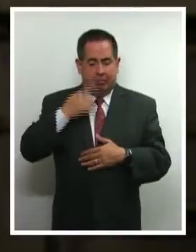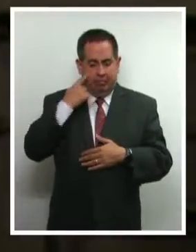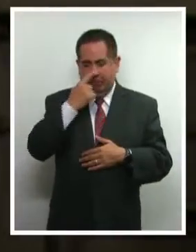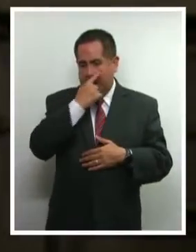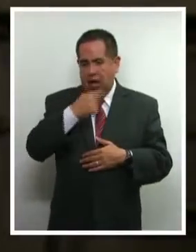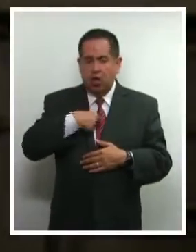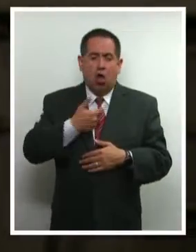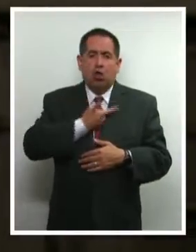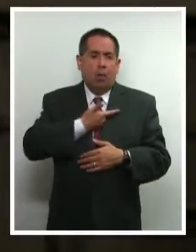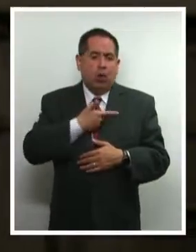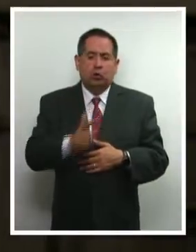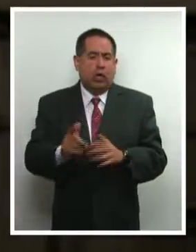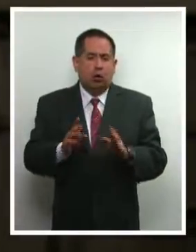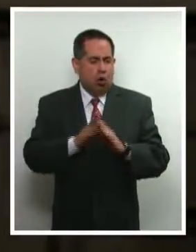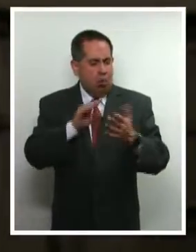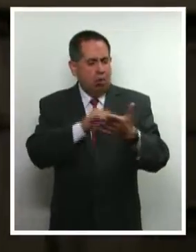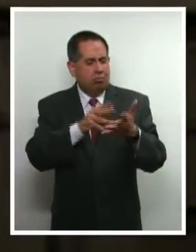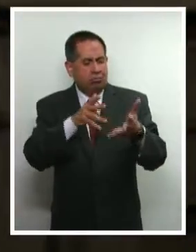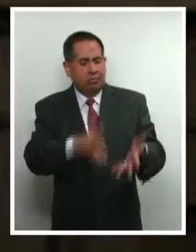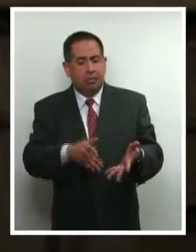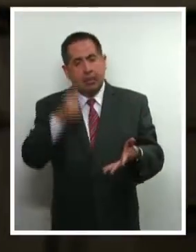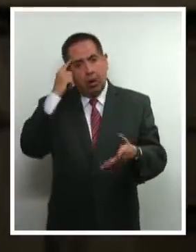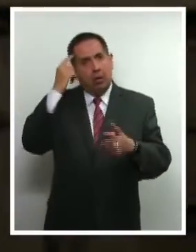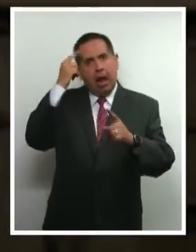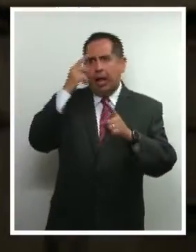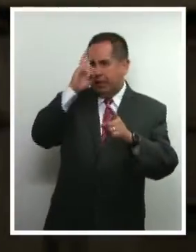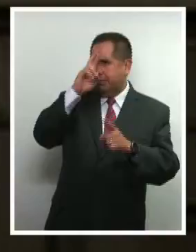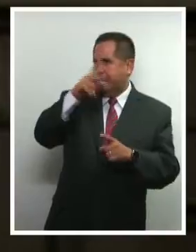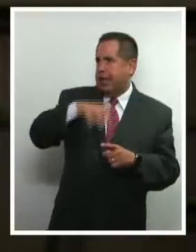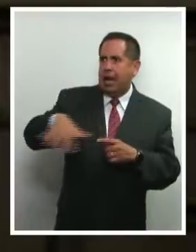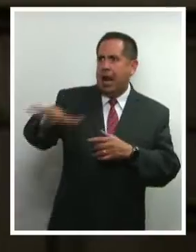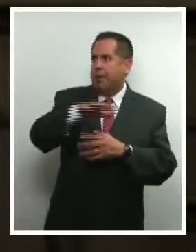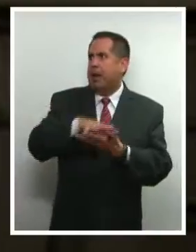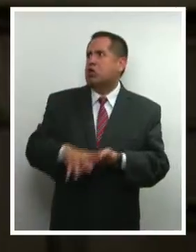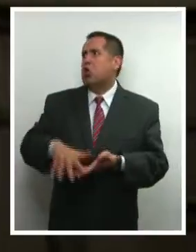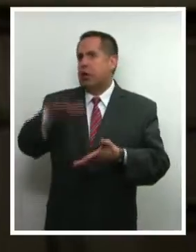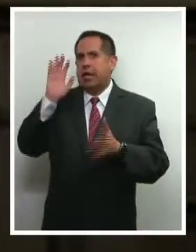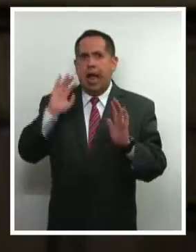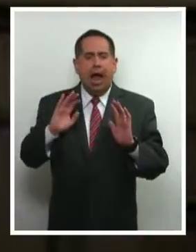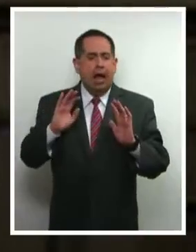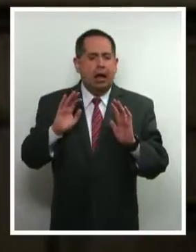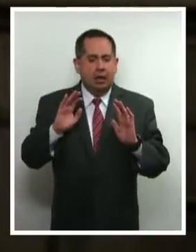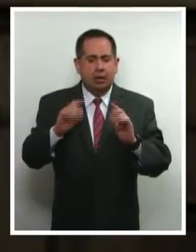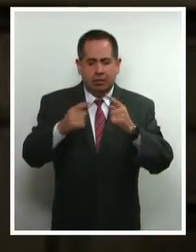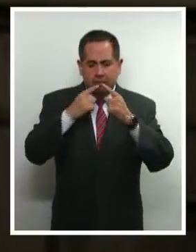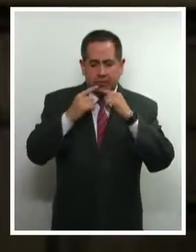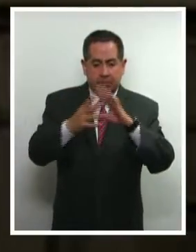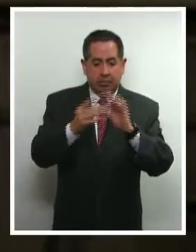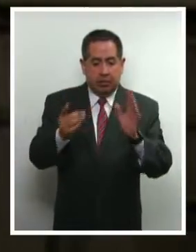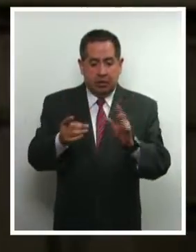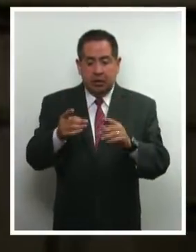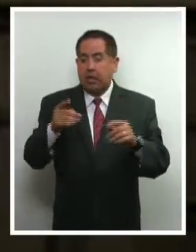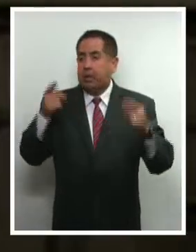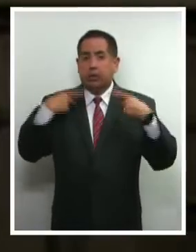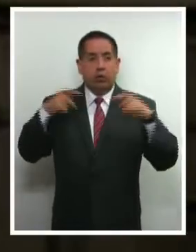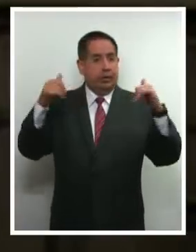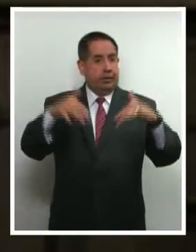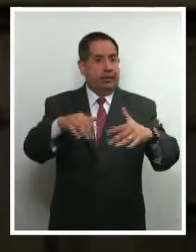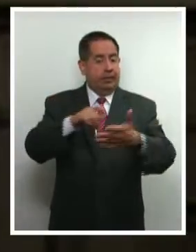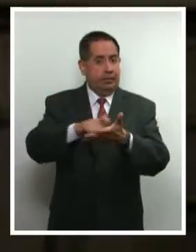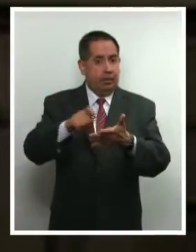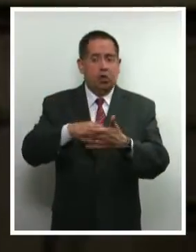me gustaron cómo quedaron, pero en aras de respetar a la mayoría de los constituyentes y que están aquí,